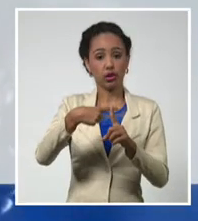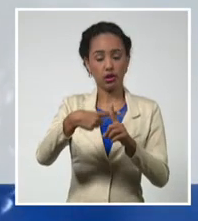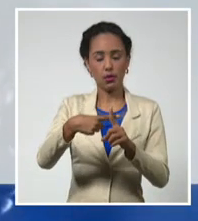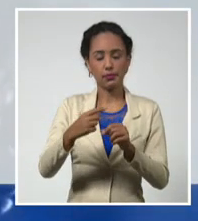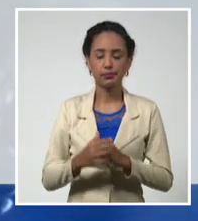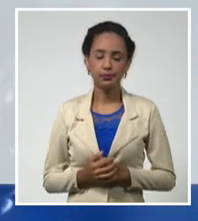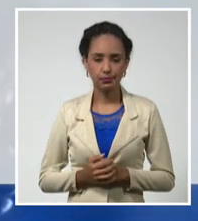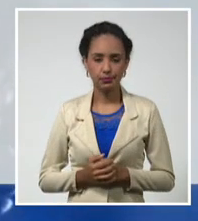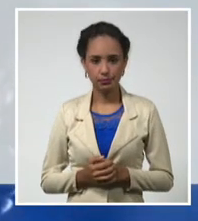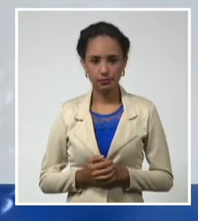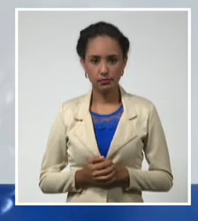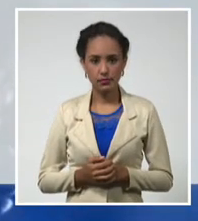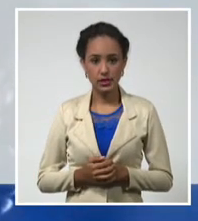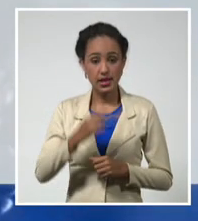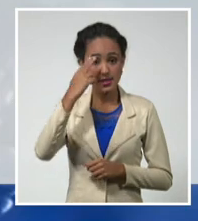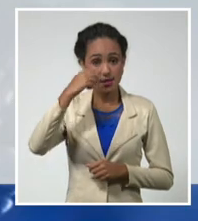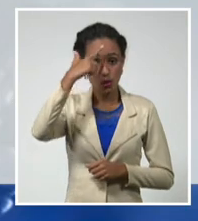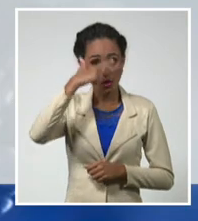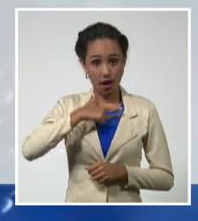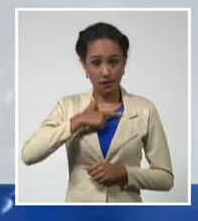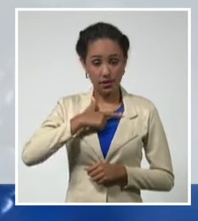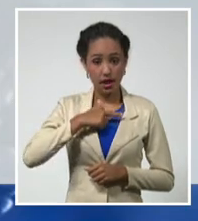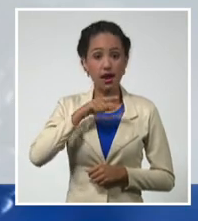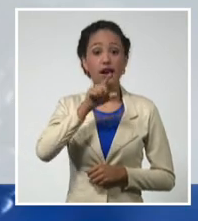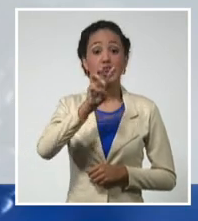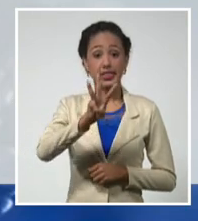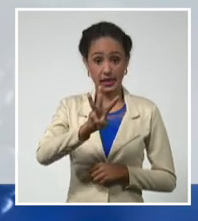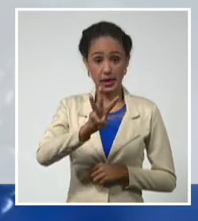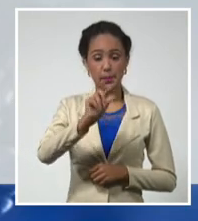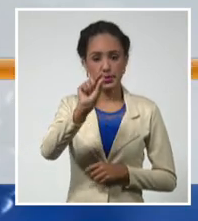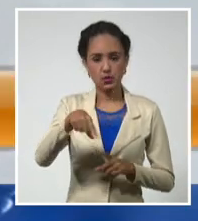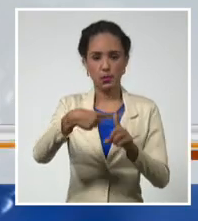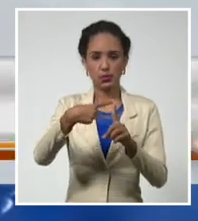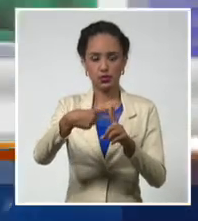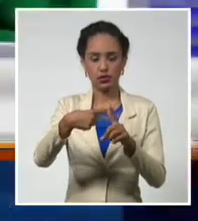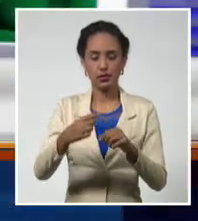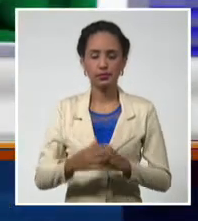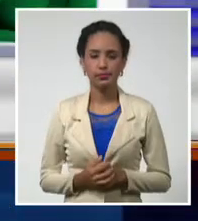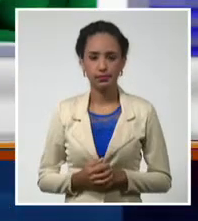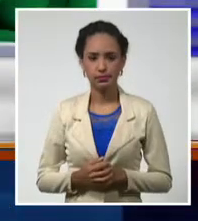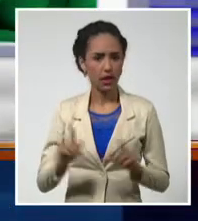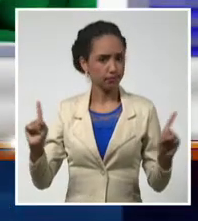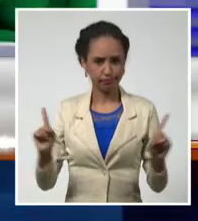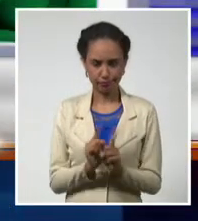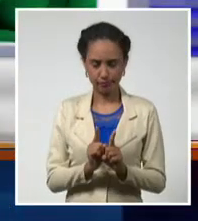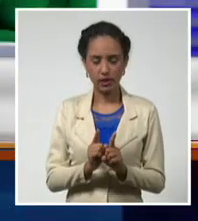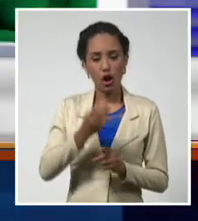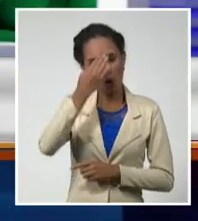pandemia, mientras que en Ciego de Ávila se detectaron 3 nuevos pacientes. En resumen, de Cuba,